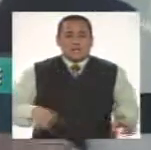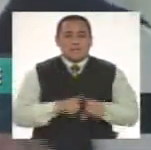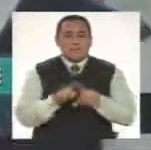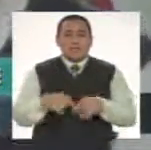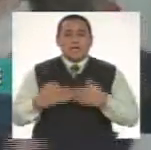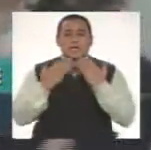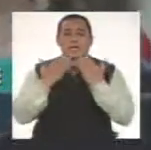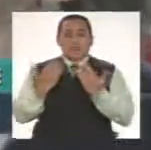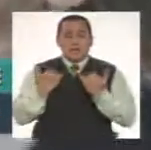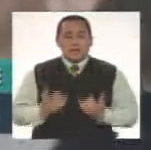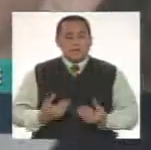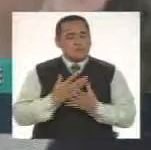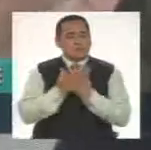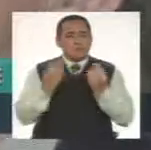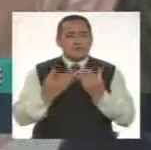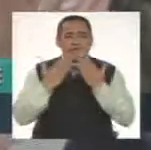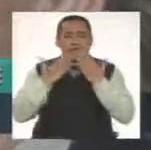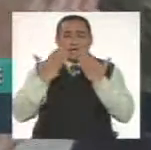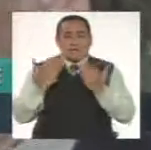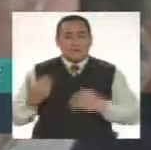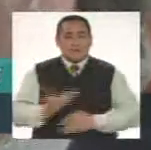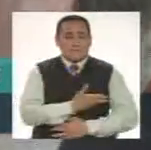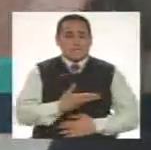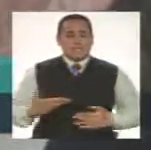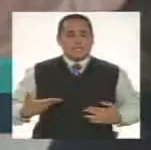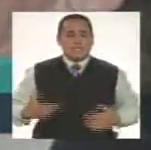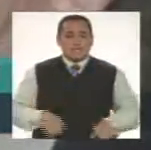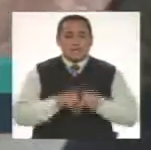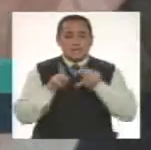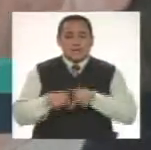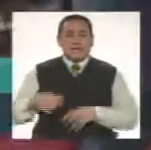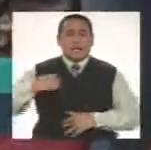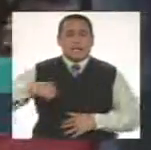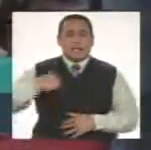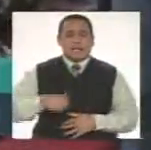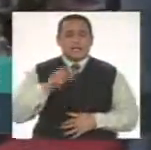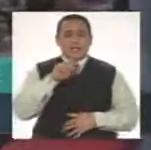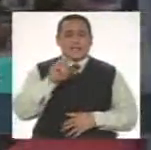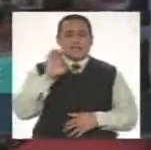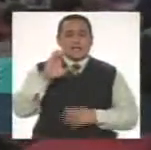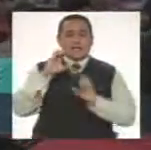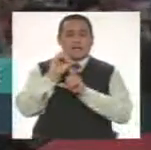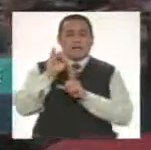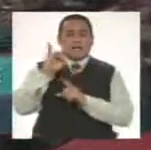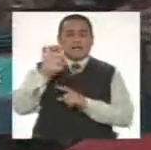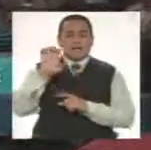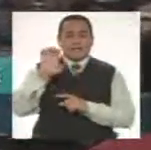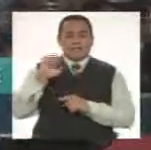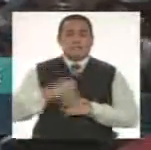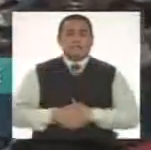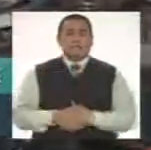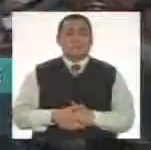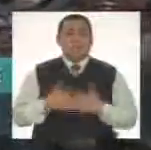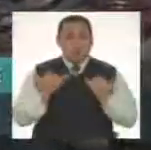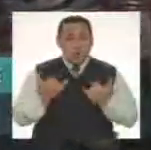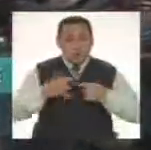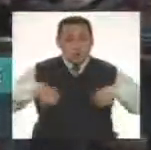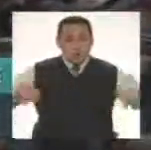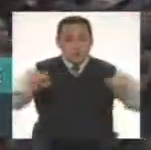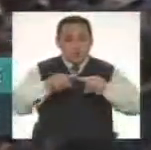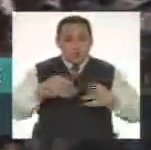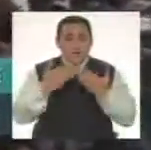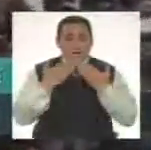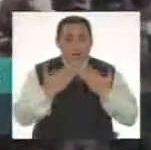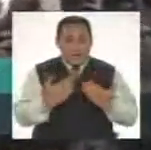gracias, le doy mil gracias al presidente y al alcalde de Reque. Y hoy día ustedes me agradecen. Yo